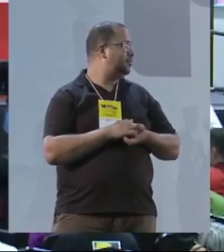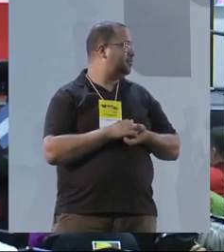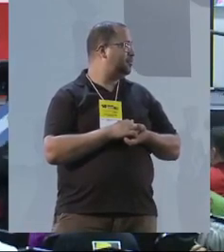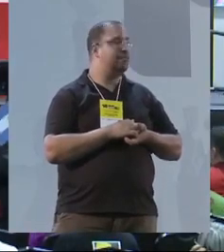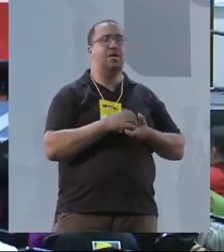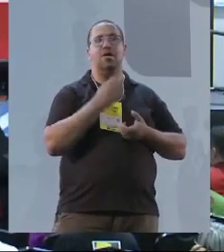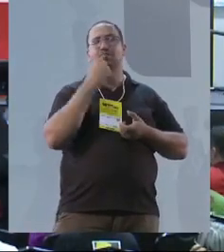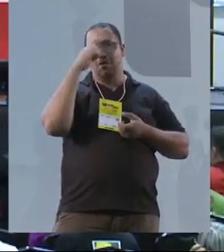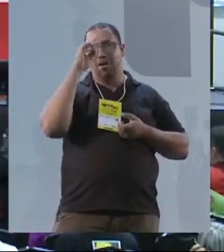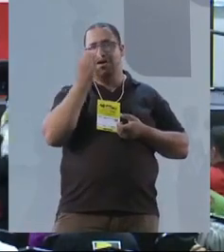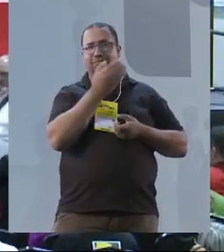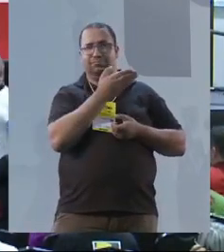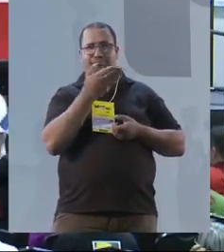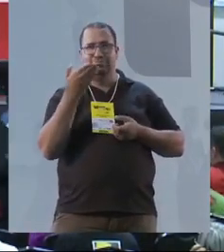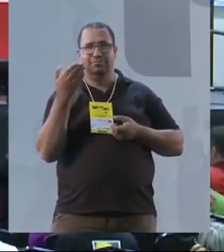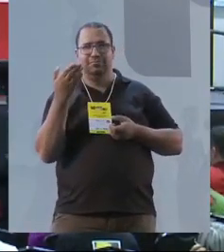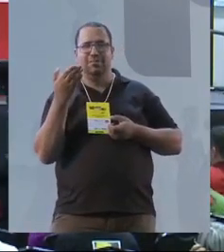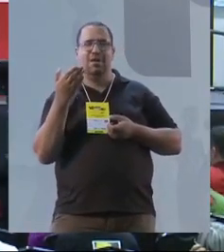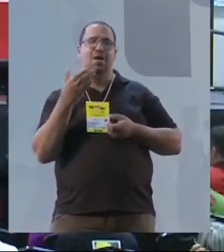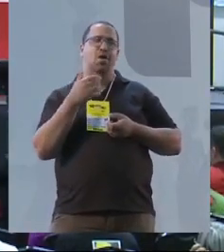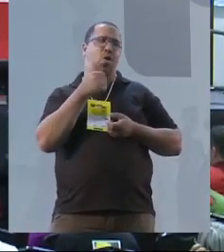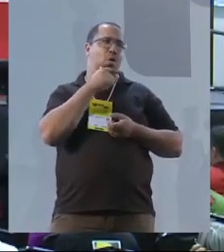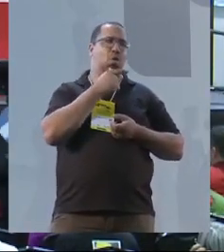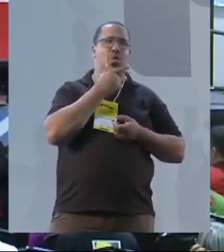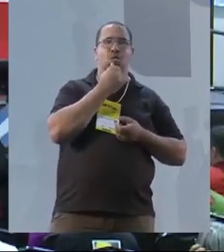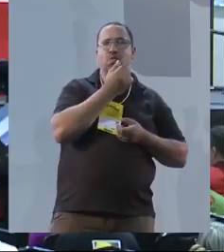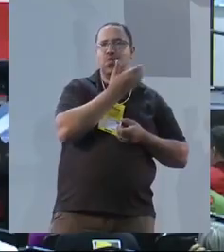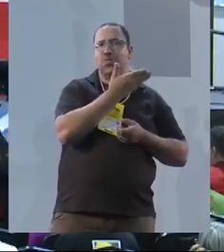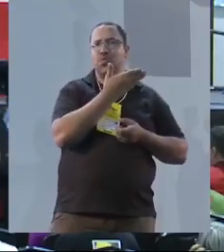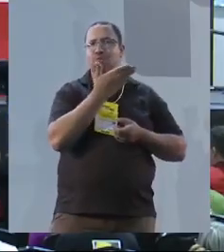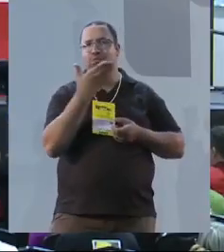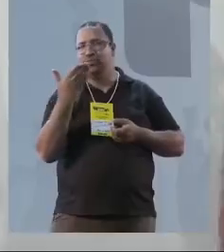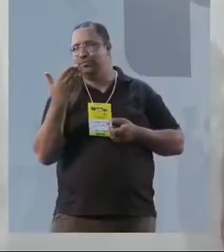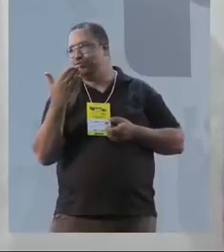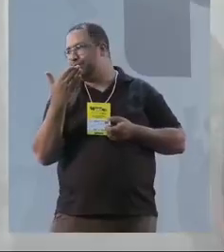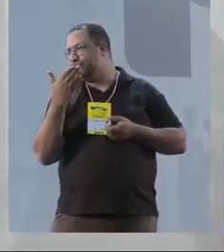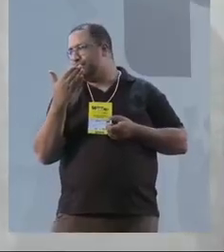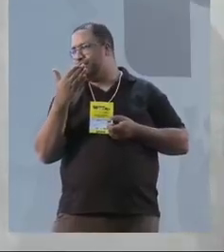Buenos días, compañeras, compañeros,